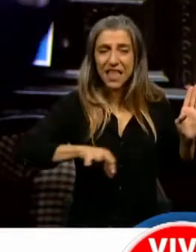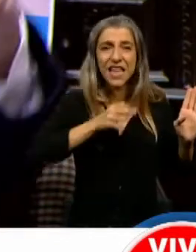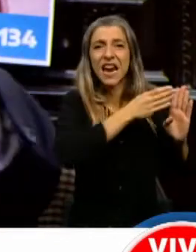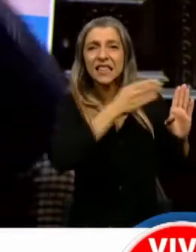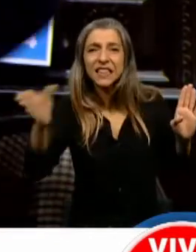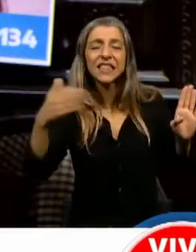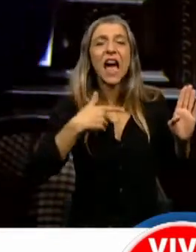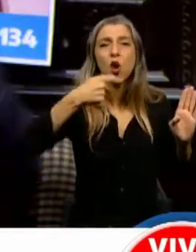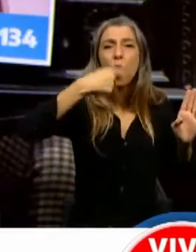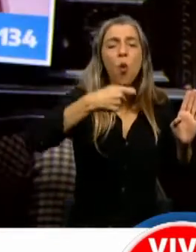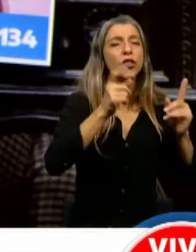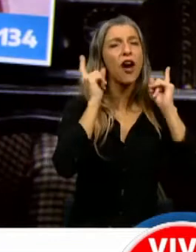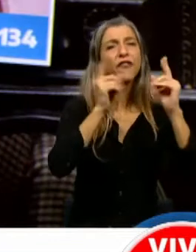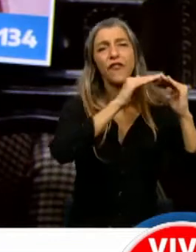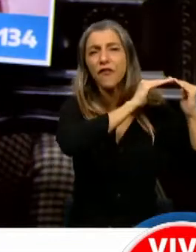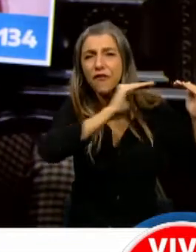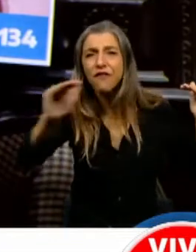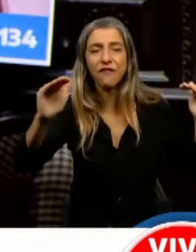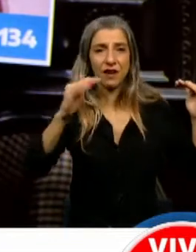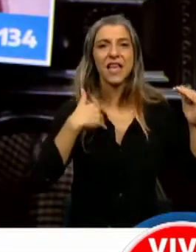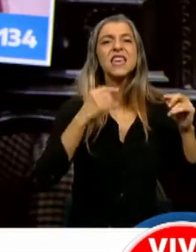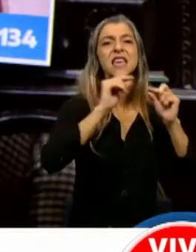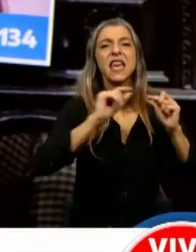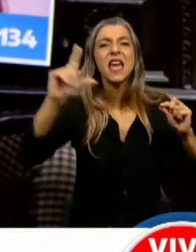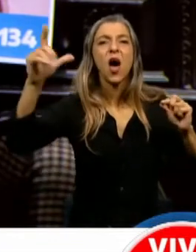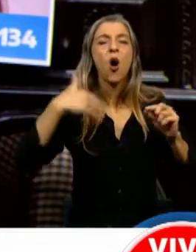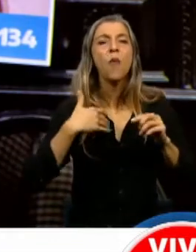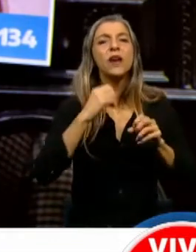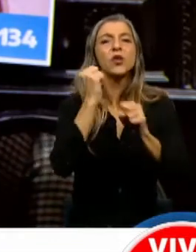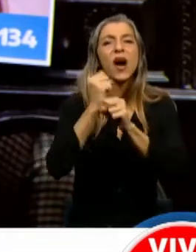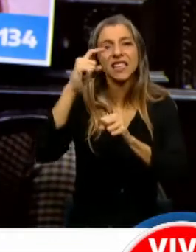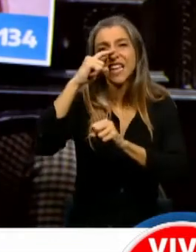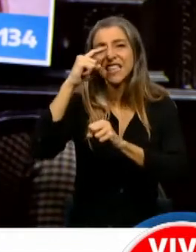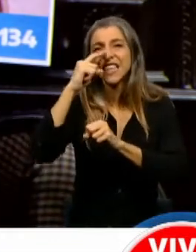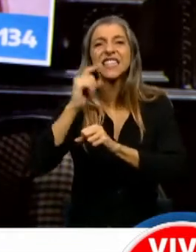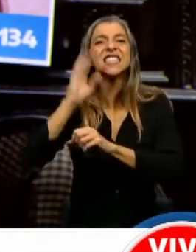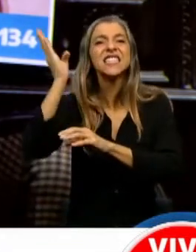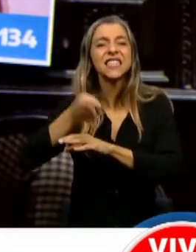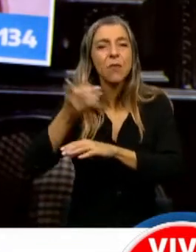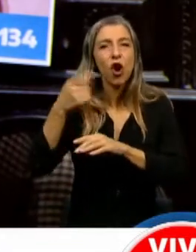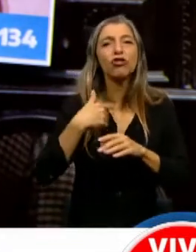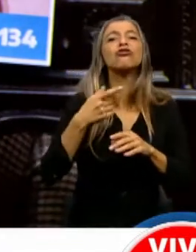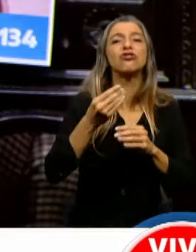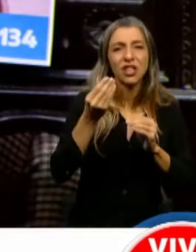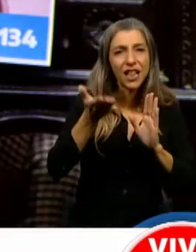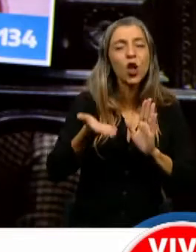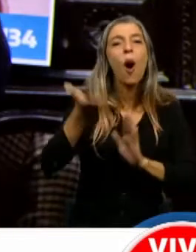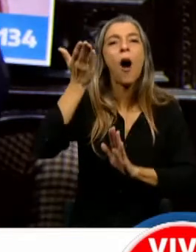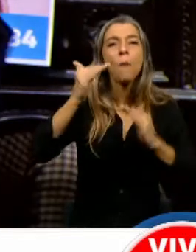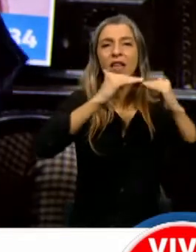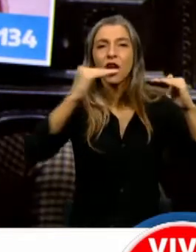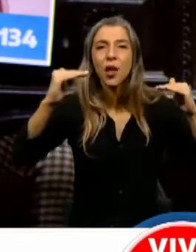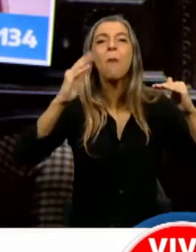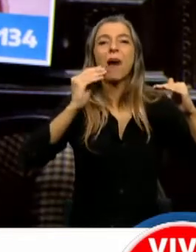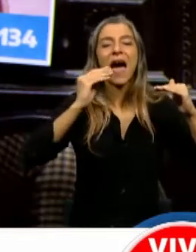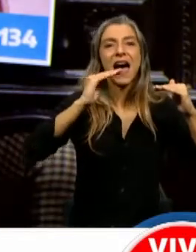Elongamos las escalas hasta un 77%. Puede aumentar la facturación en categoría A sin pasar a la categoría B.